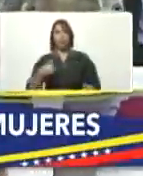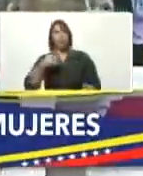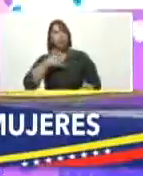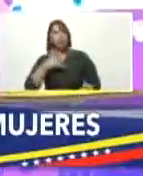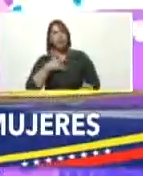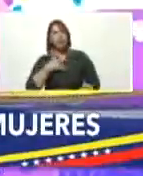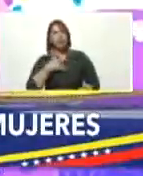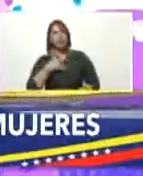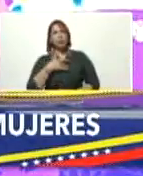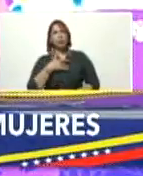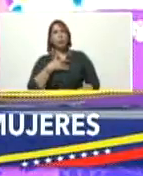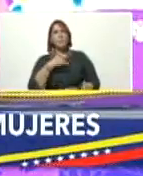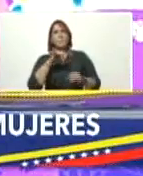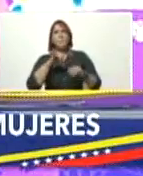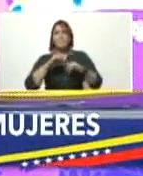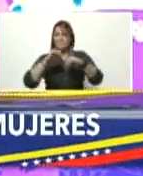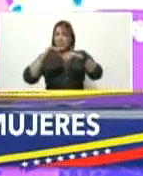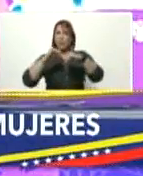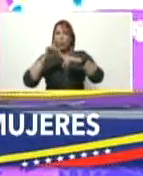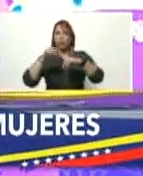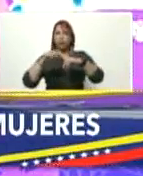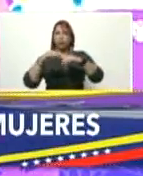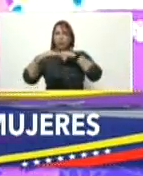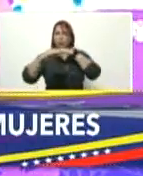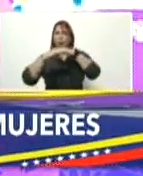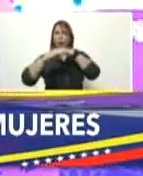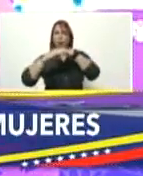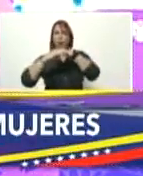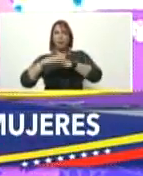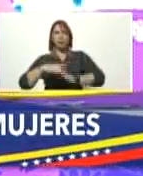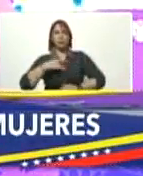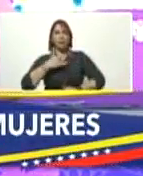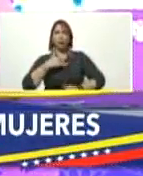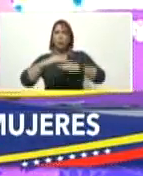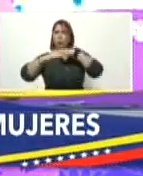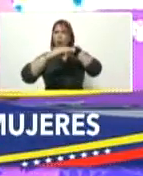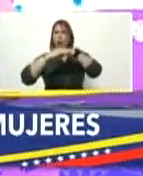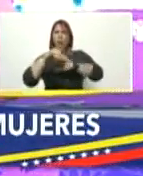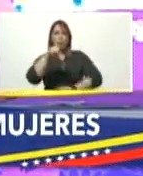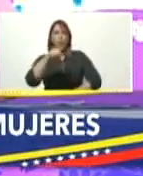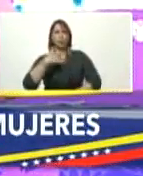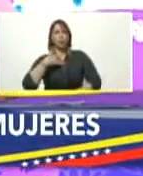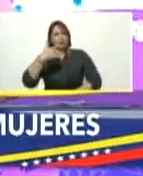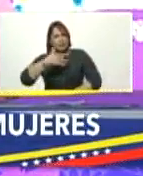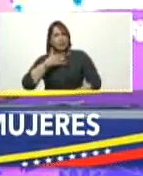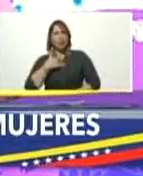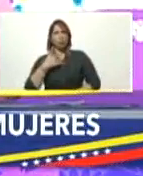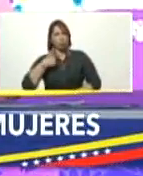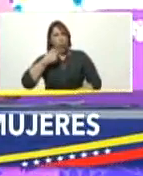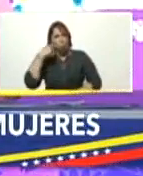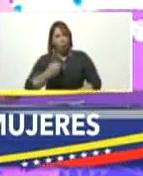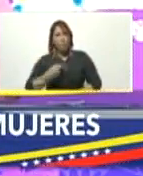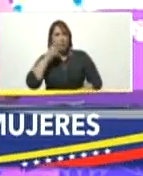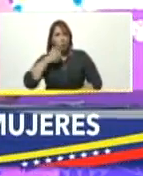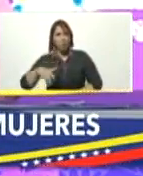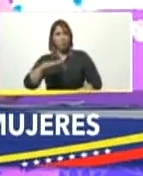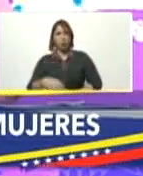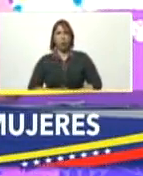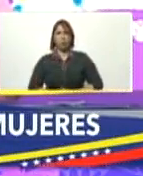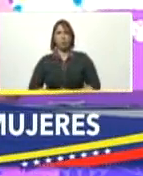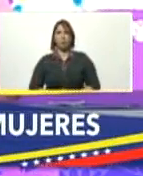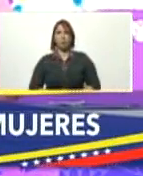que sientes tú, Merlin. Yo siento, yo soy un hombre del pueblo.